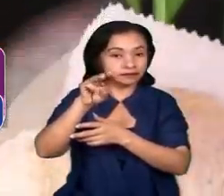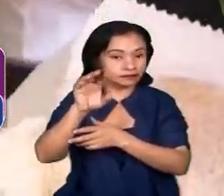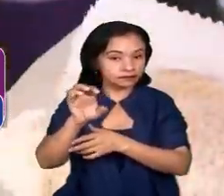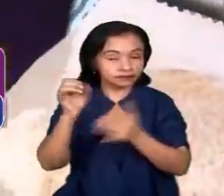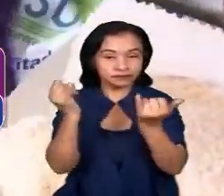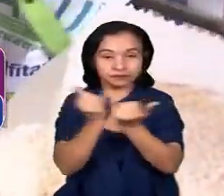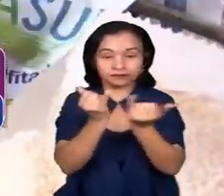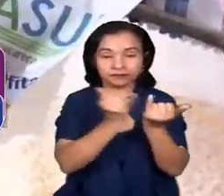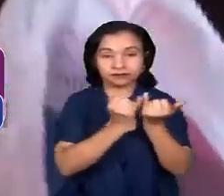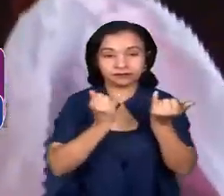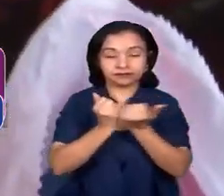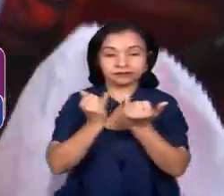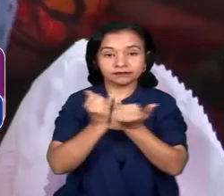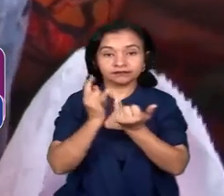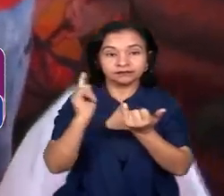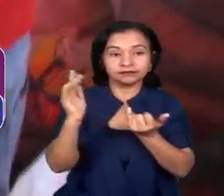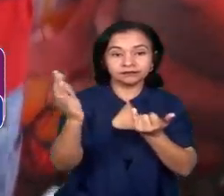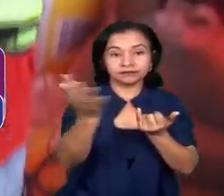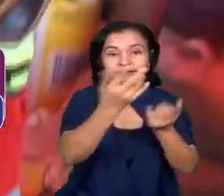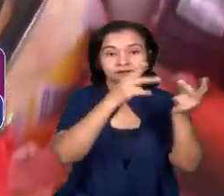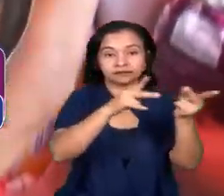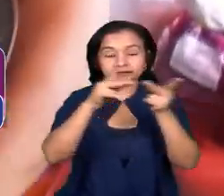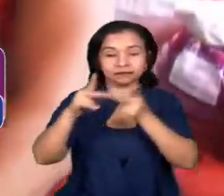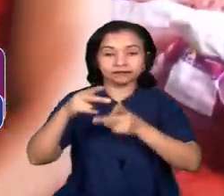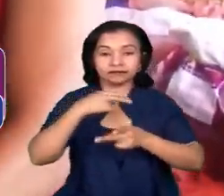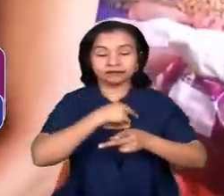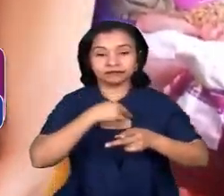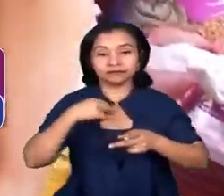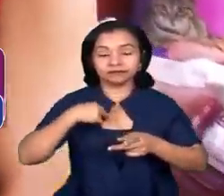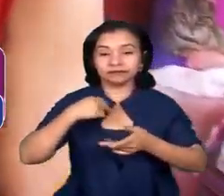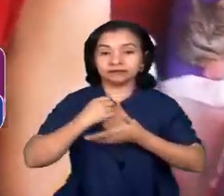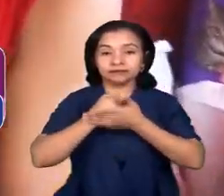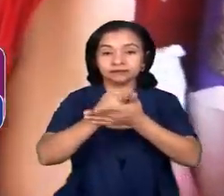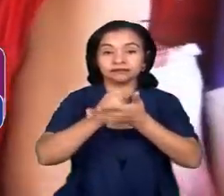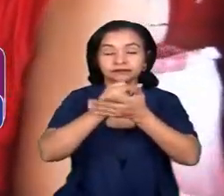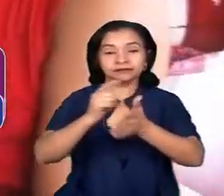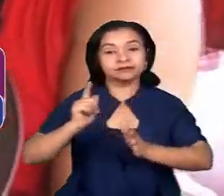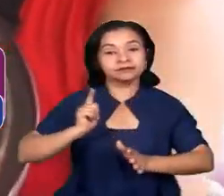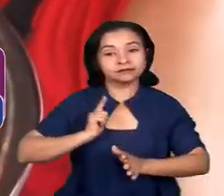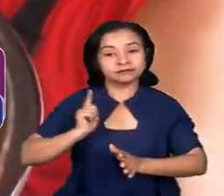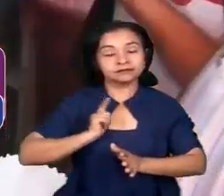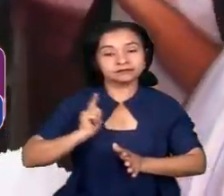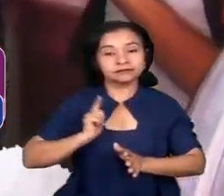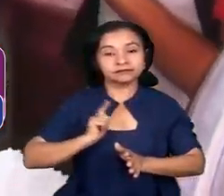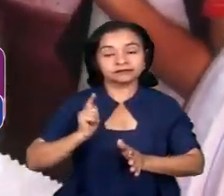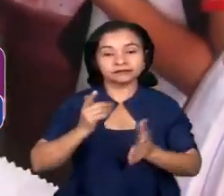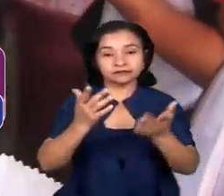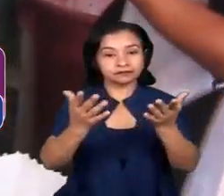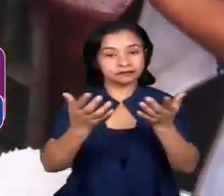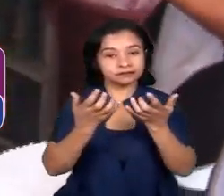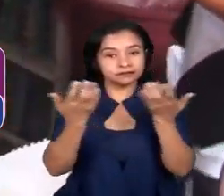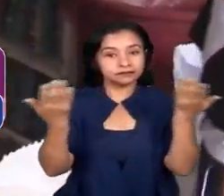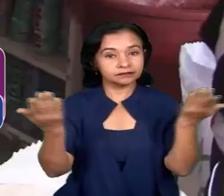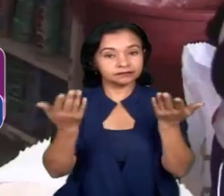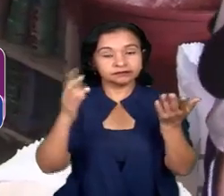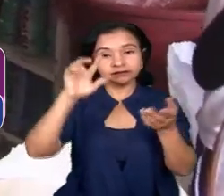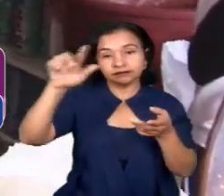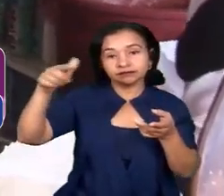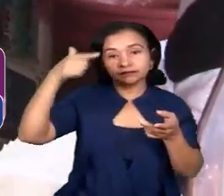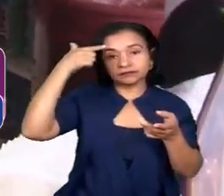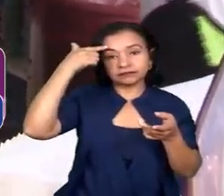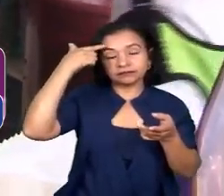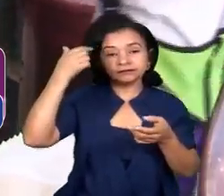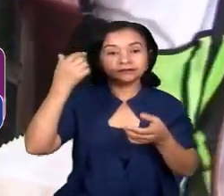igual todos esos empresariados pequeños se está viendo beneficiado porque tenemos. Igualmente lo que queremos es que el gobierno